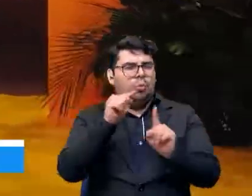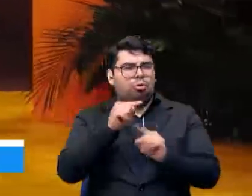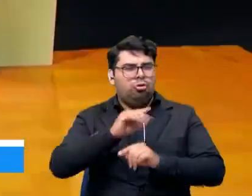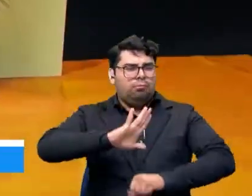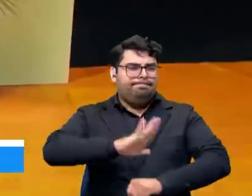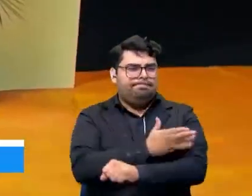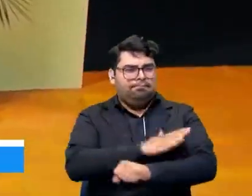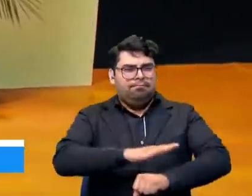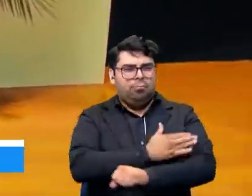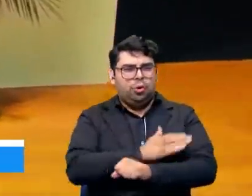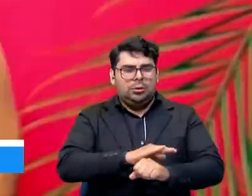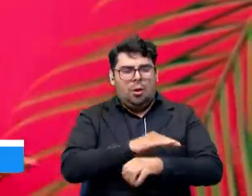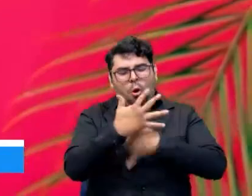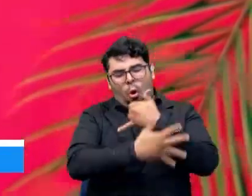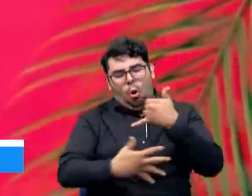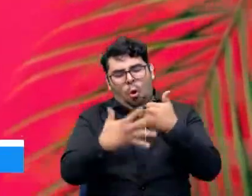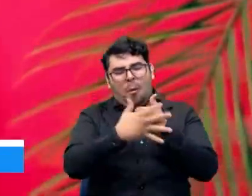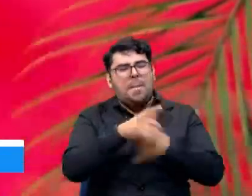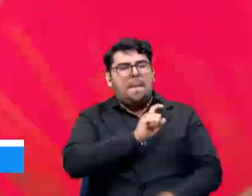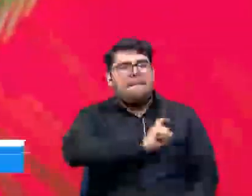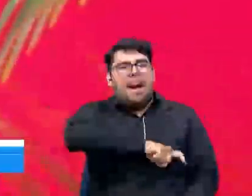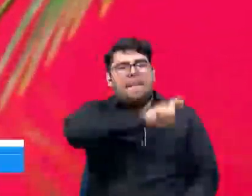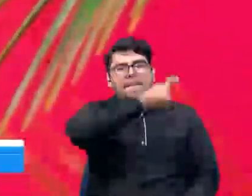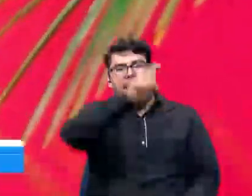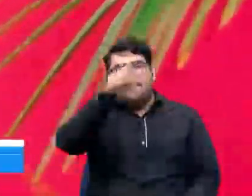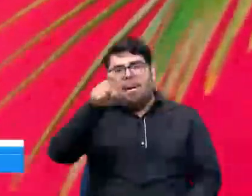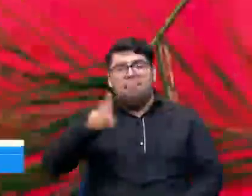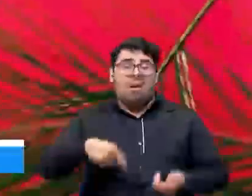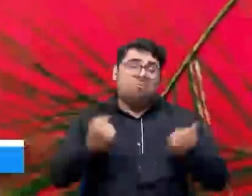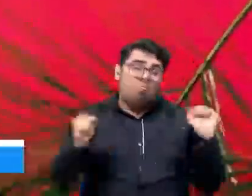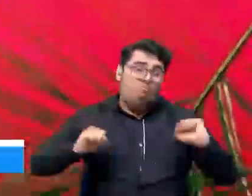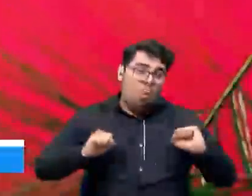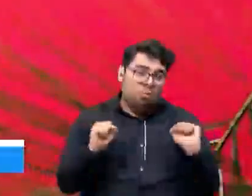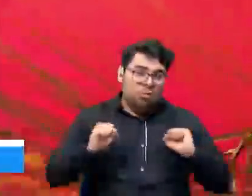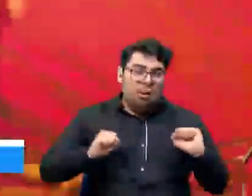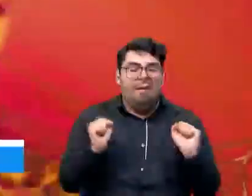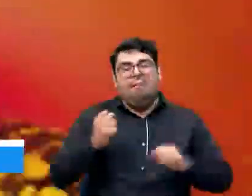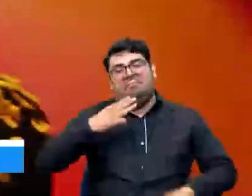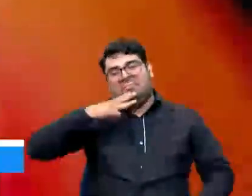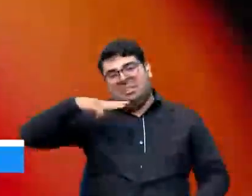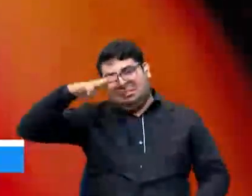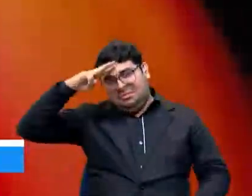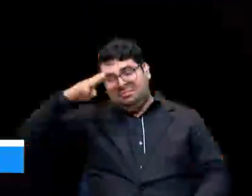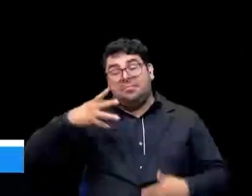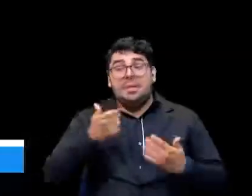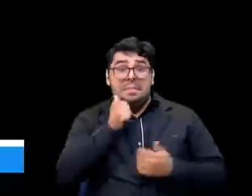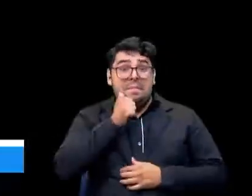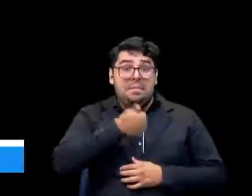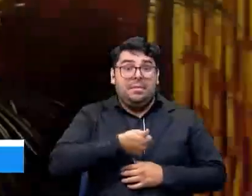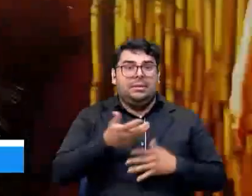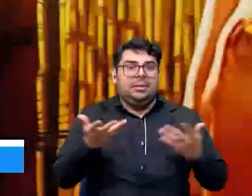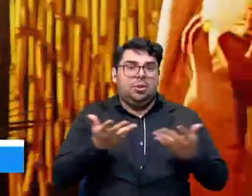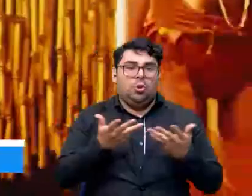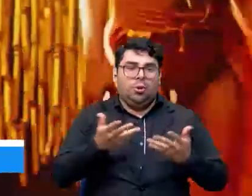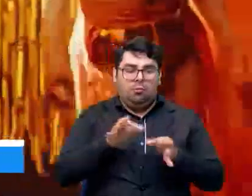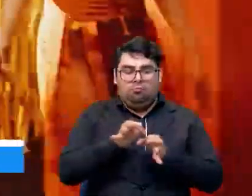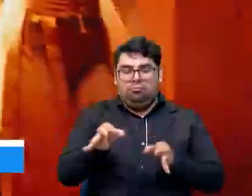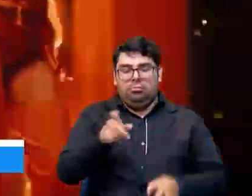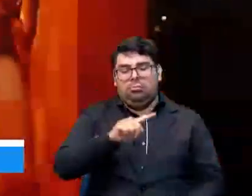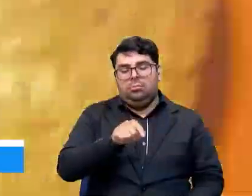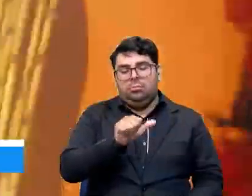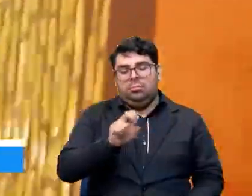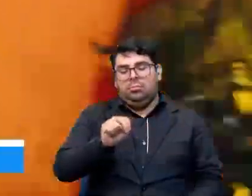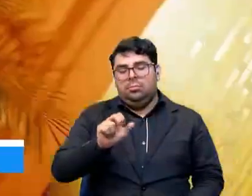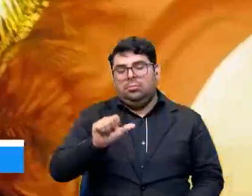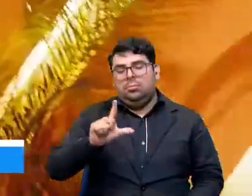toda Colombia. Vamos a tener gira de medios en Bogotá, también en Medellín y precisamente el día de mañana vamos a estar en San Alberto. Bueno, pues qué